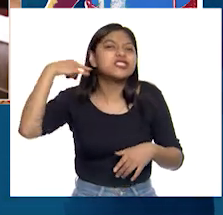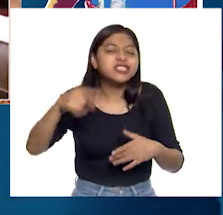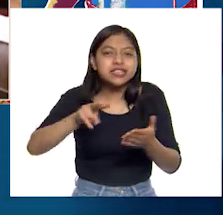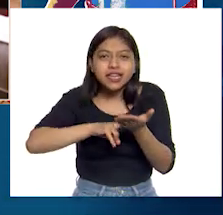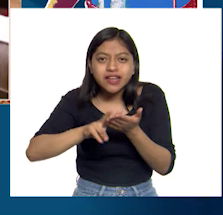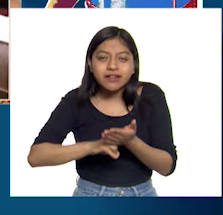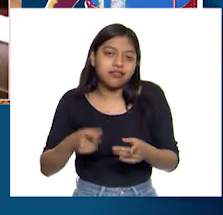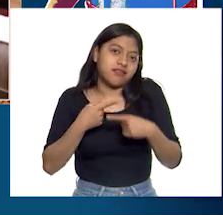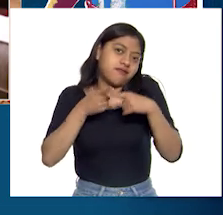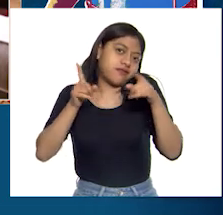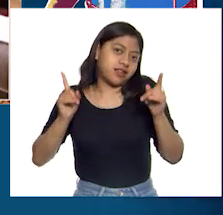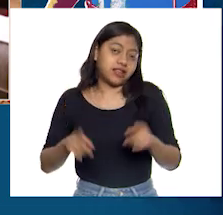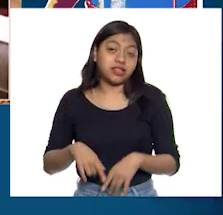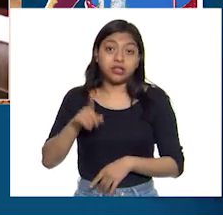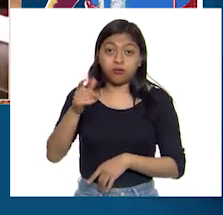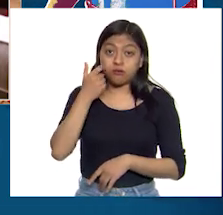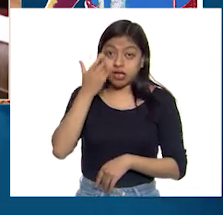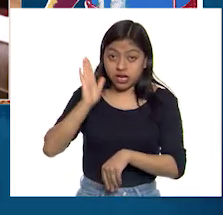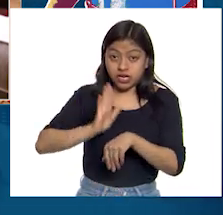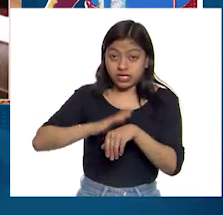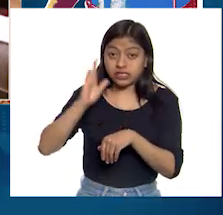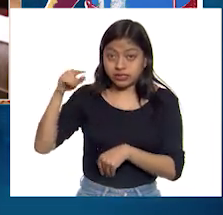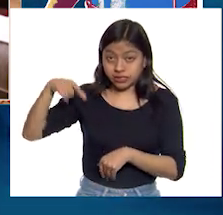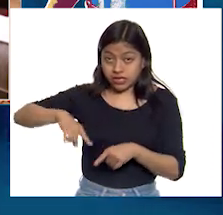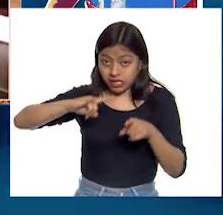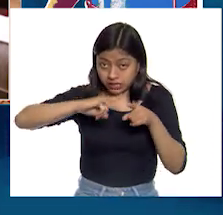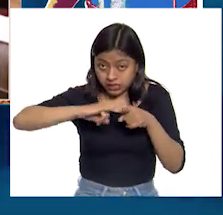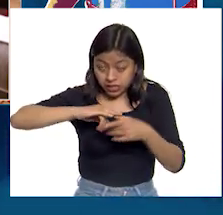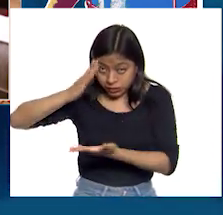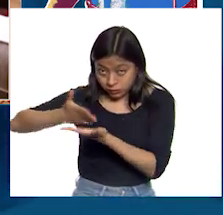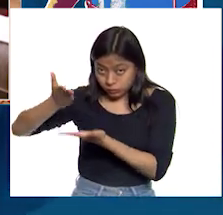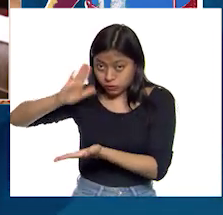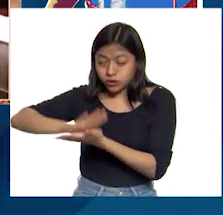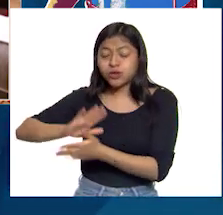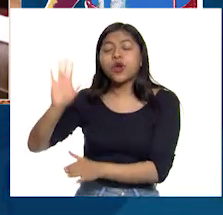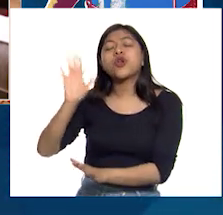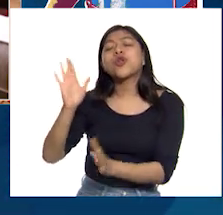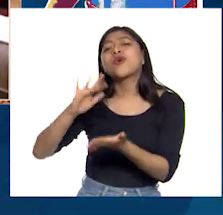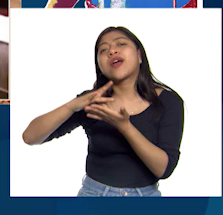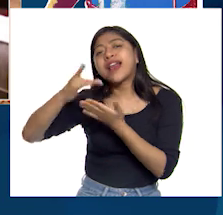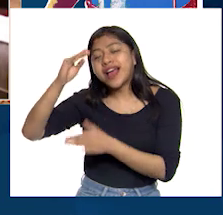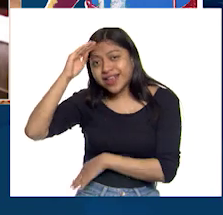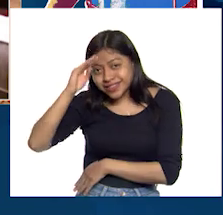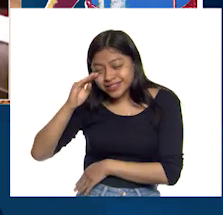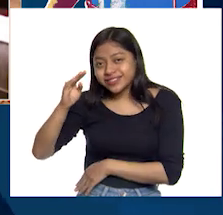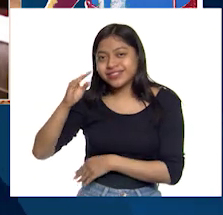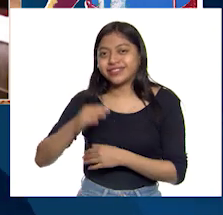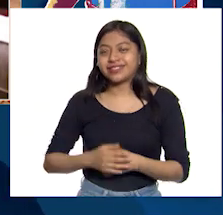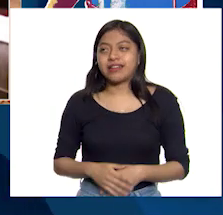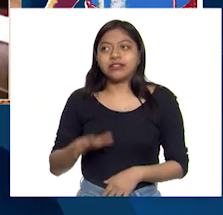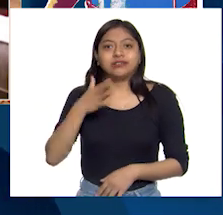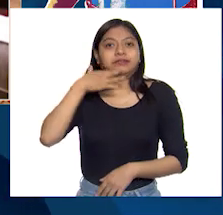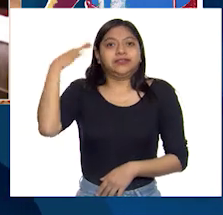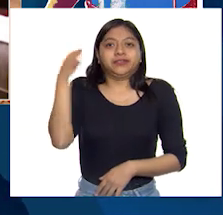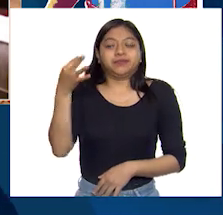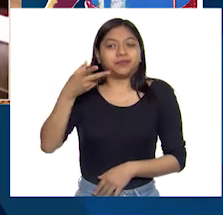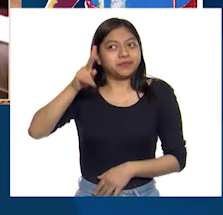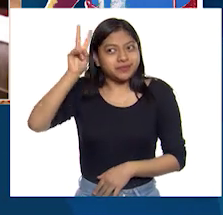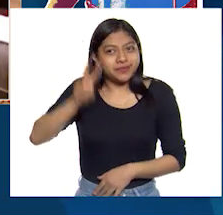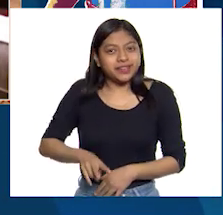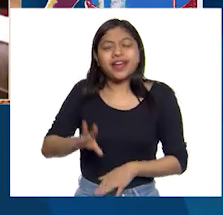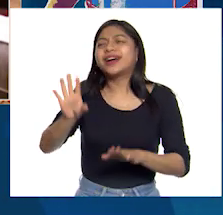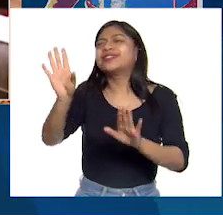más platos voladores? Con mucho gusto te los preparo. No, mil gracias, señora. Están riquísimos, pero de verdad, no